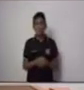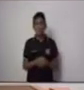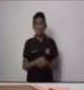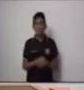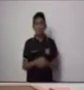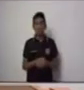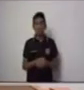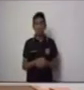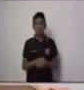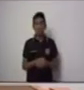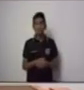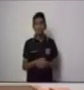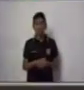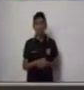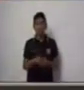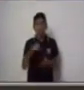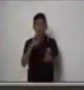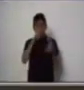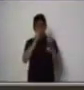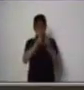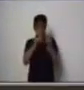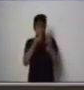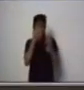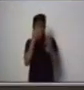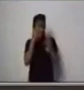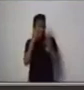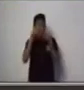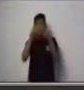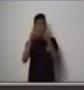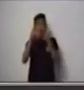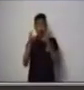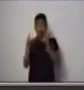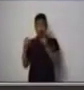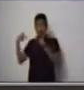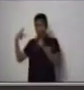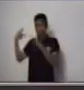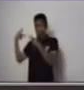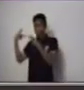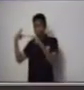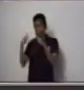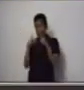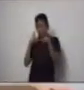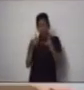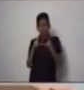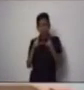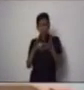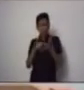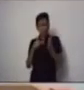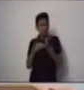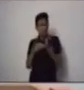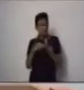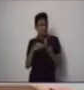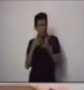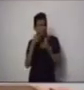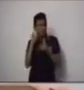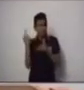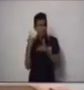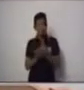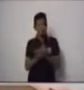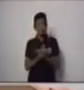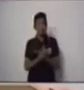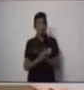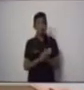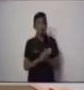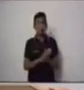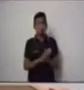para ello vamos a ilustrar también con esta imagen que tenemos que tenemos un espantapájaro.